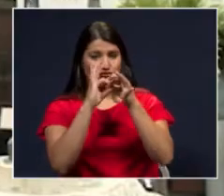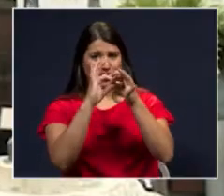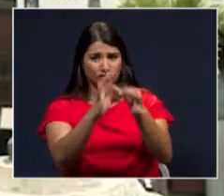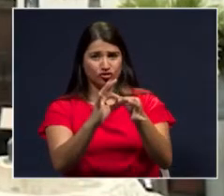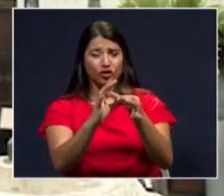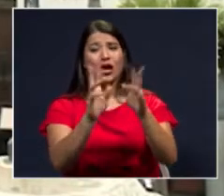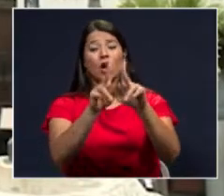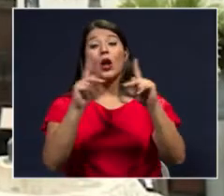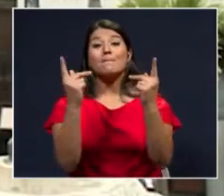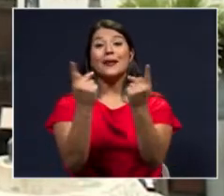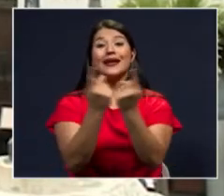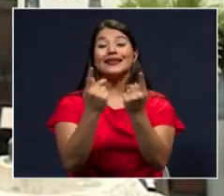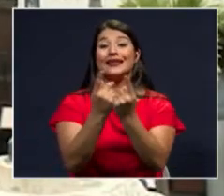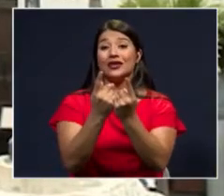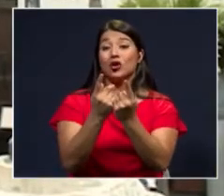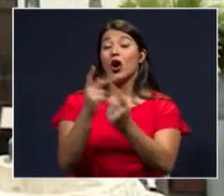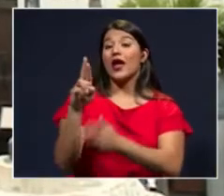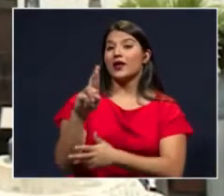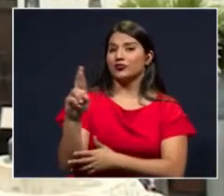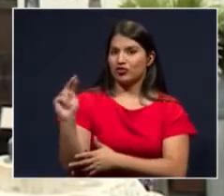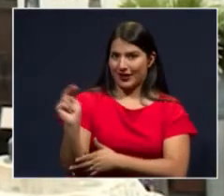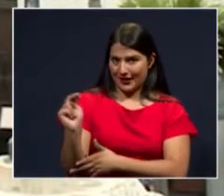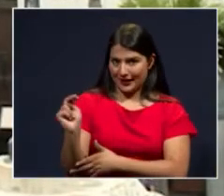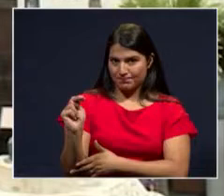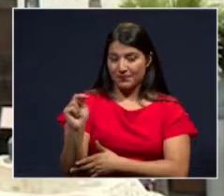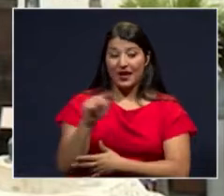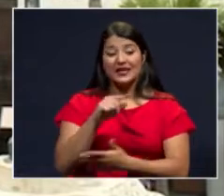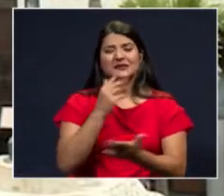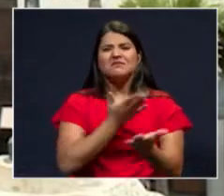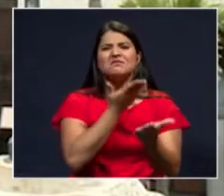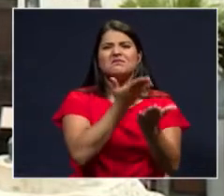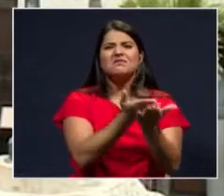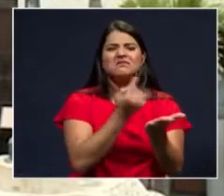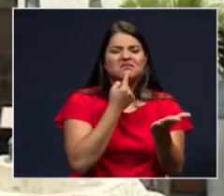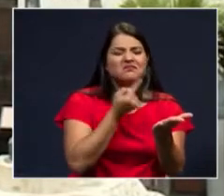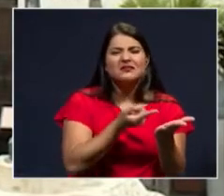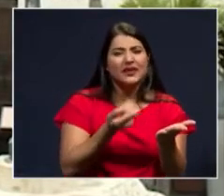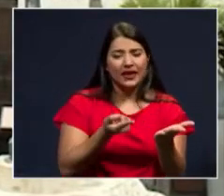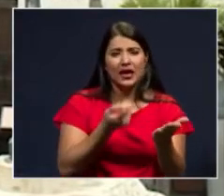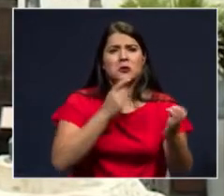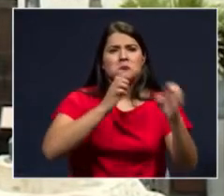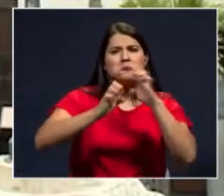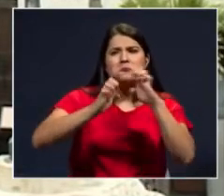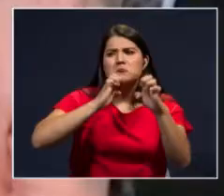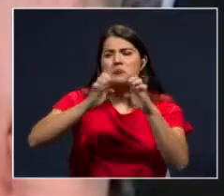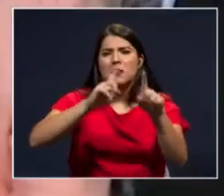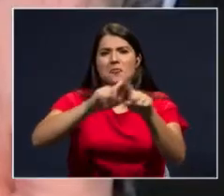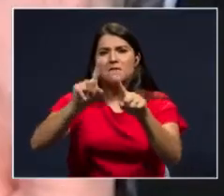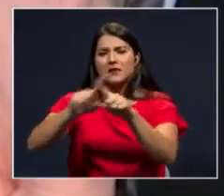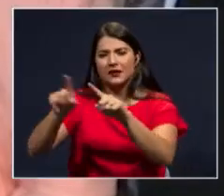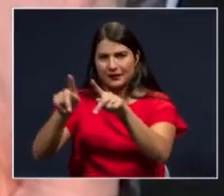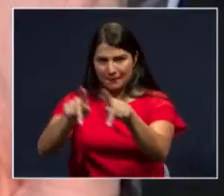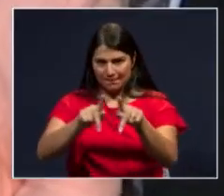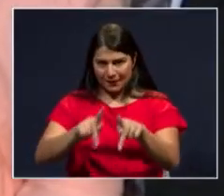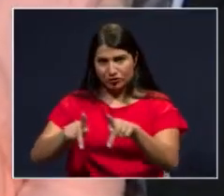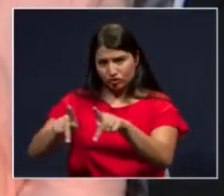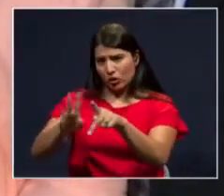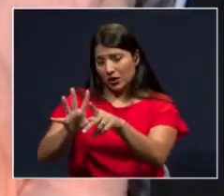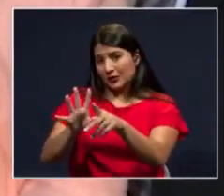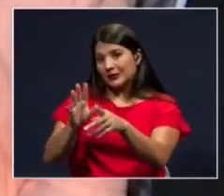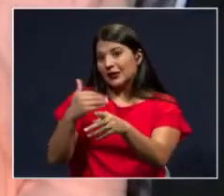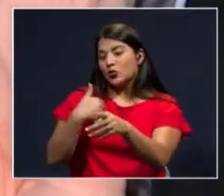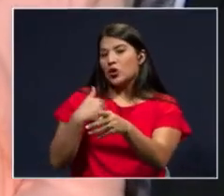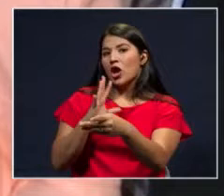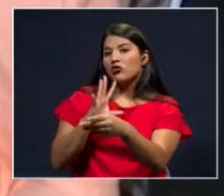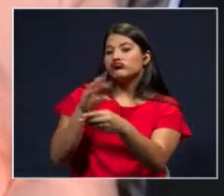del Partido Restauración Nacional. Para dicho informe, indicaron que se entrevistaron a varios actores implicados en dicho partido en